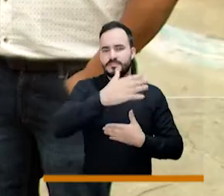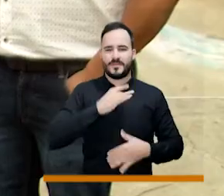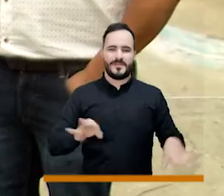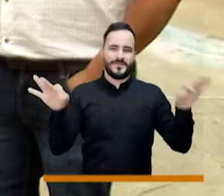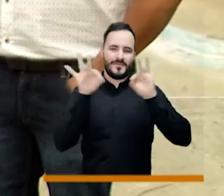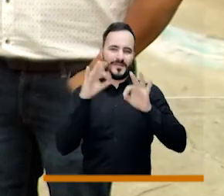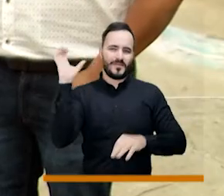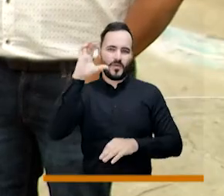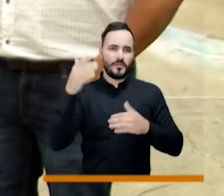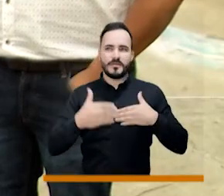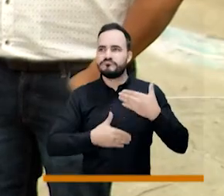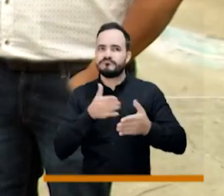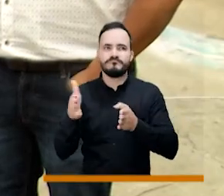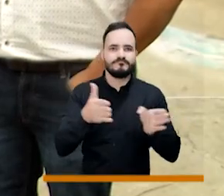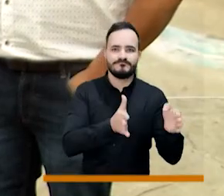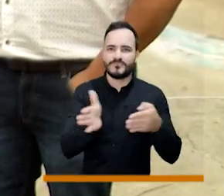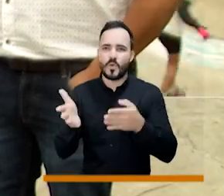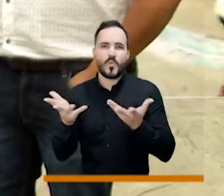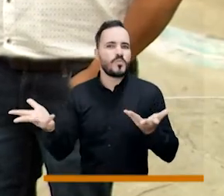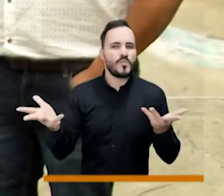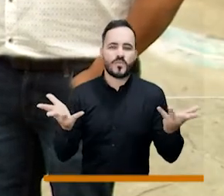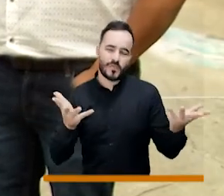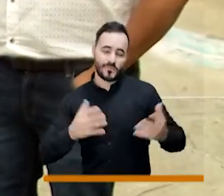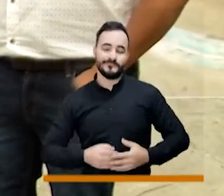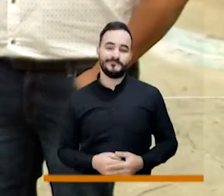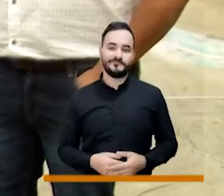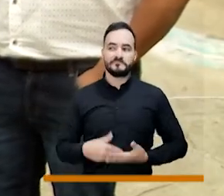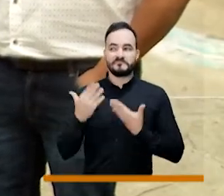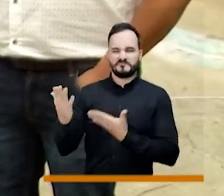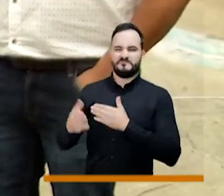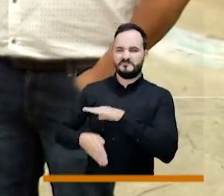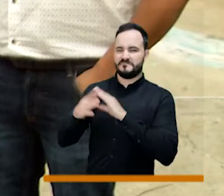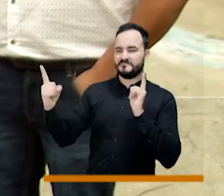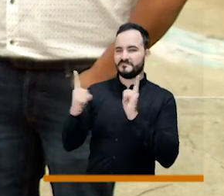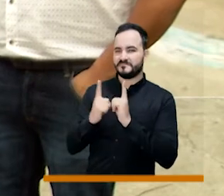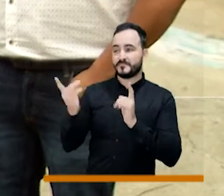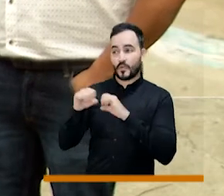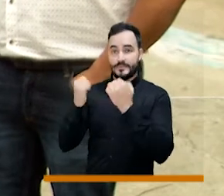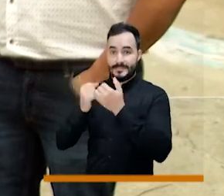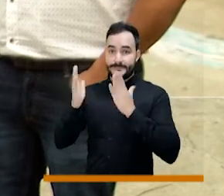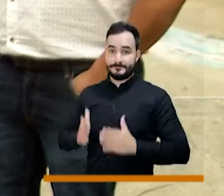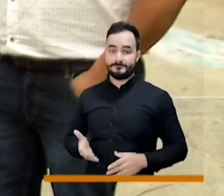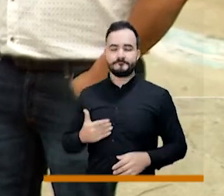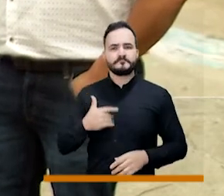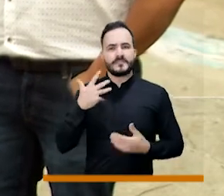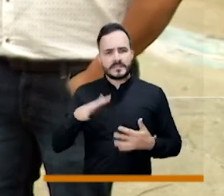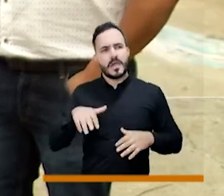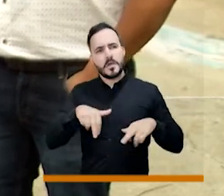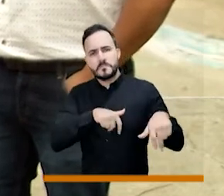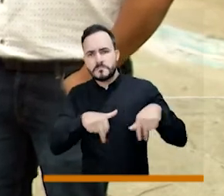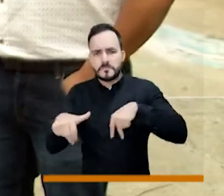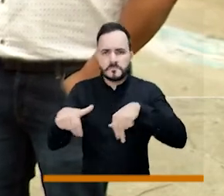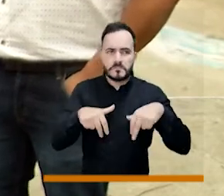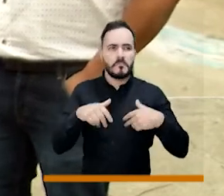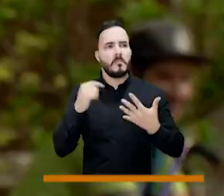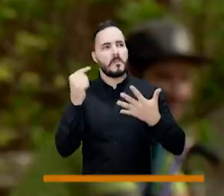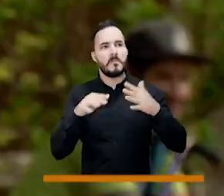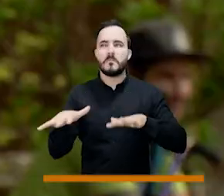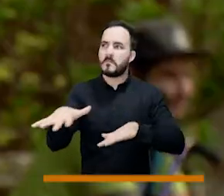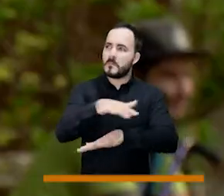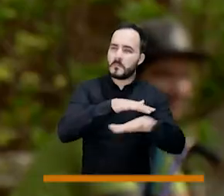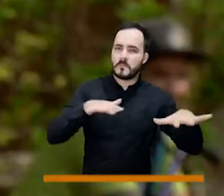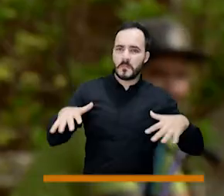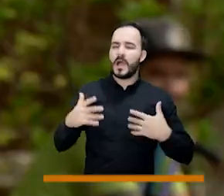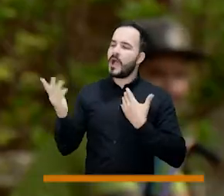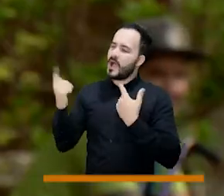país. Continuamos a esta hora en De Frente con la Gente, en compañía del concejal Babington, con quien ya hemos hecho un recorrido por diversos